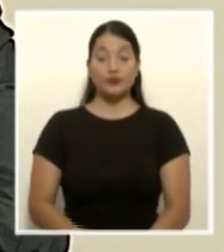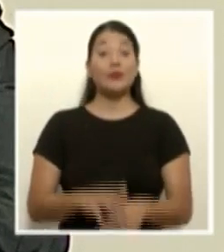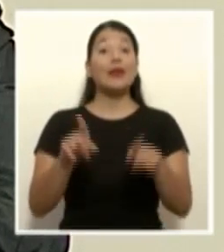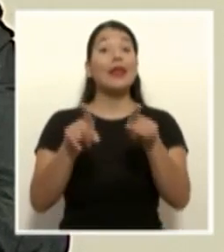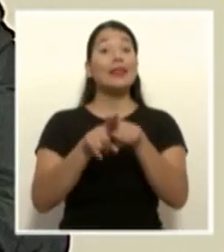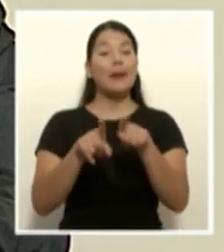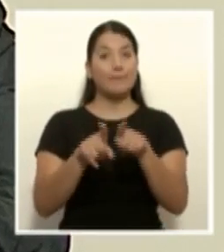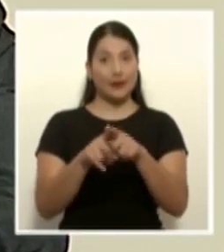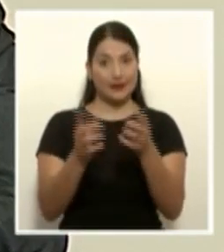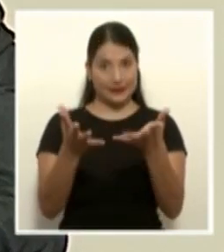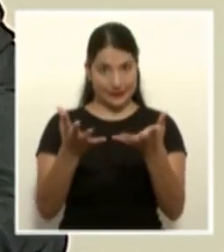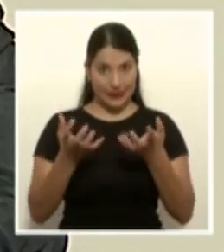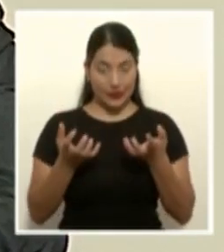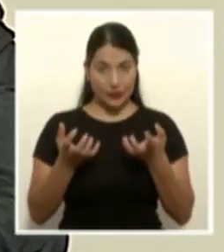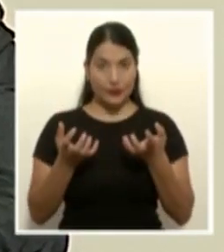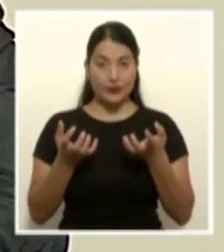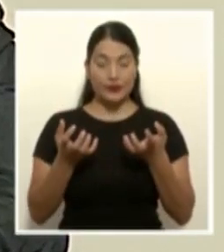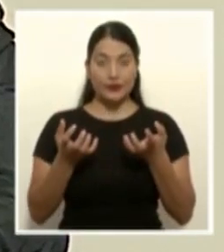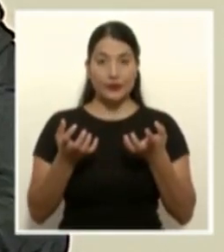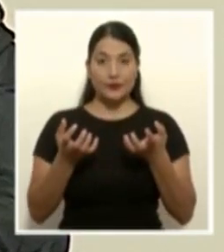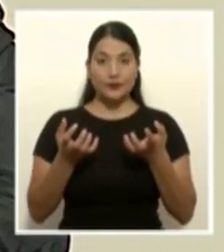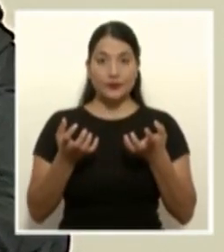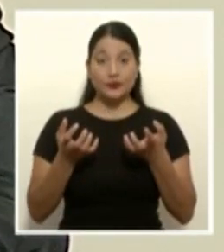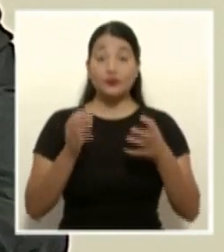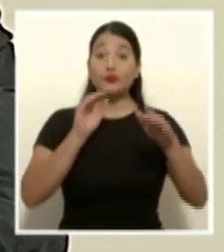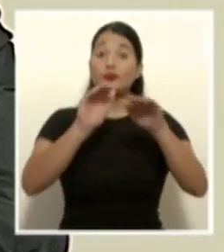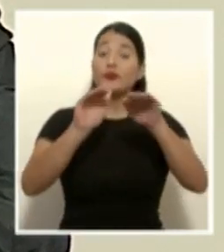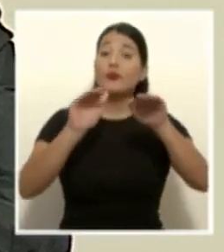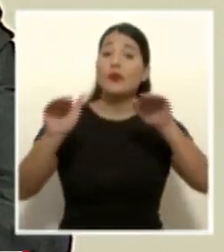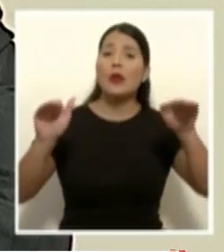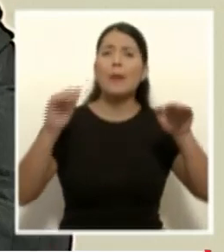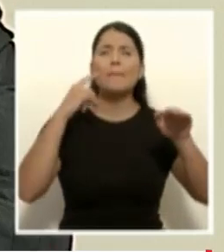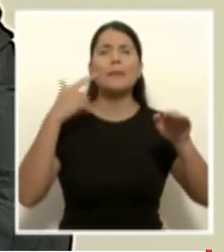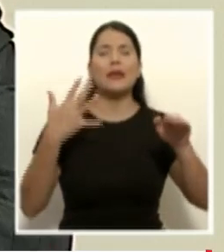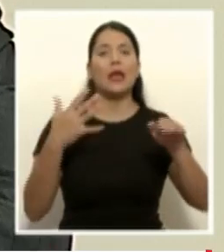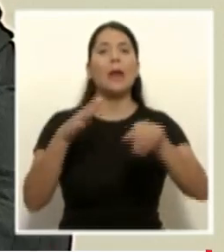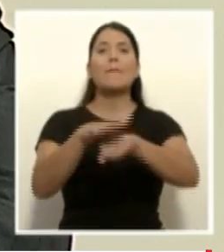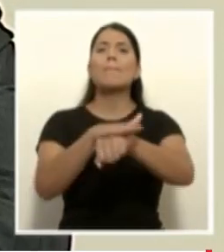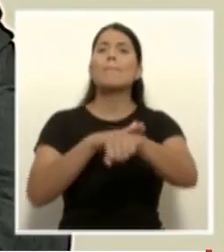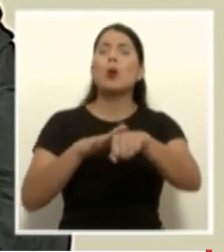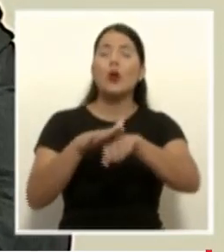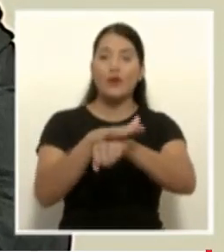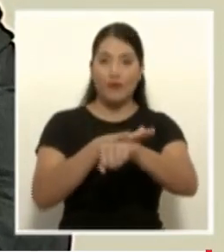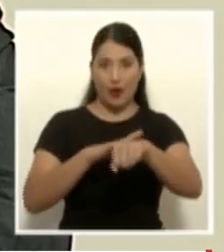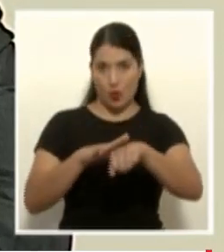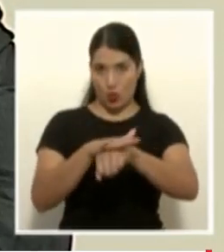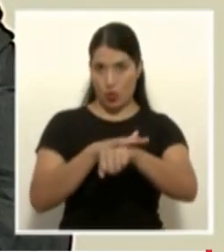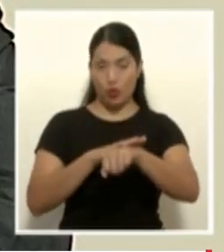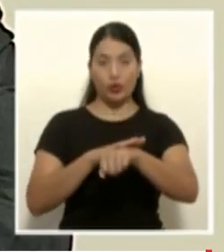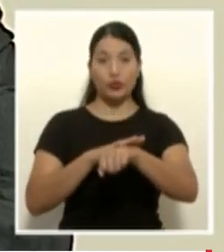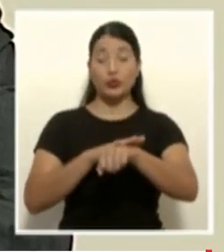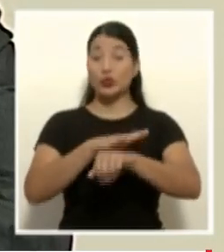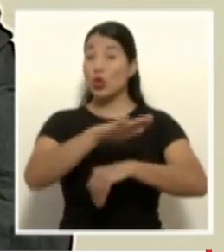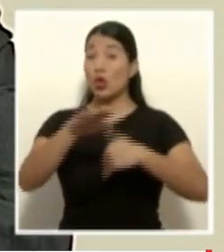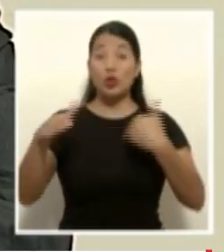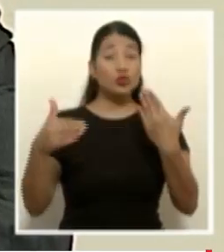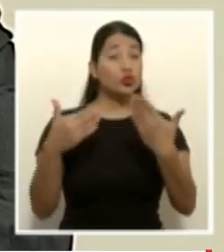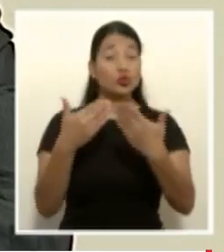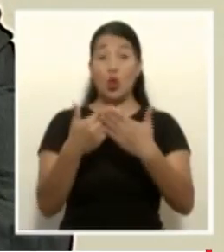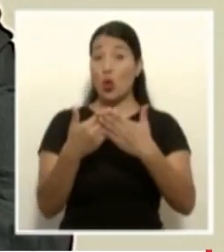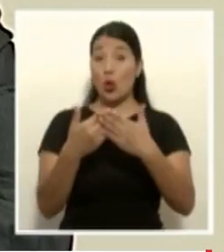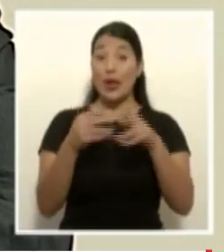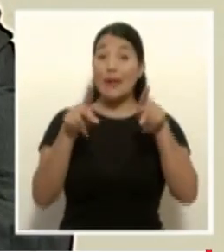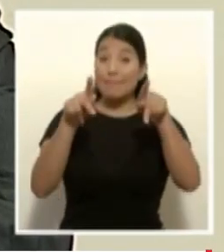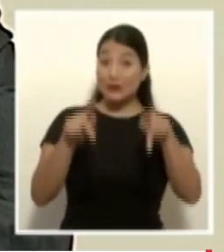También quería hacer un llamado a que, por favor, la población, todos los que se han catalogado